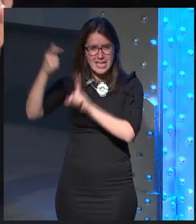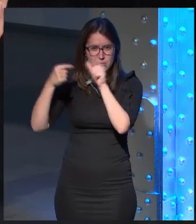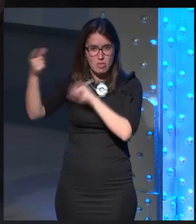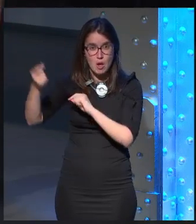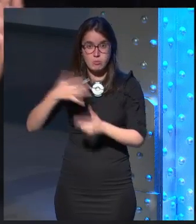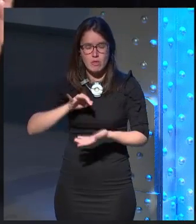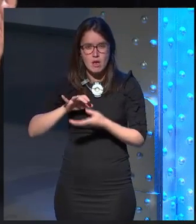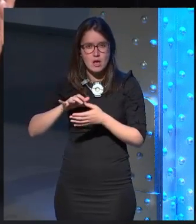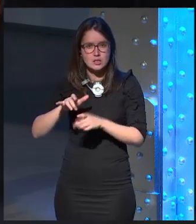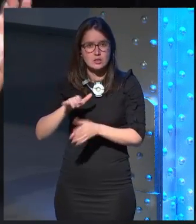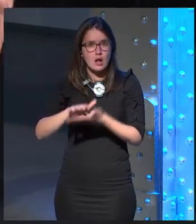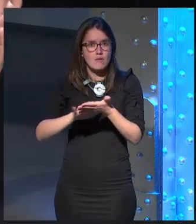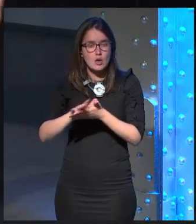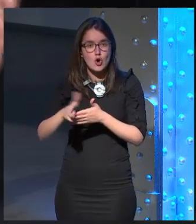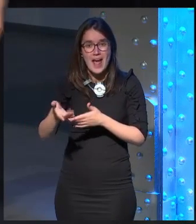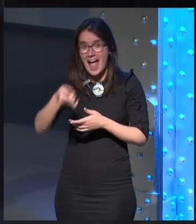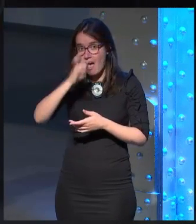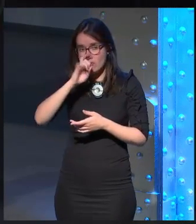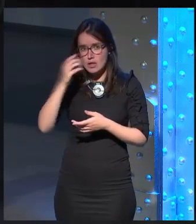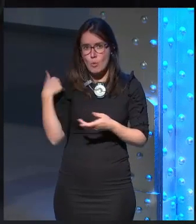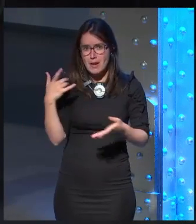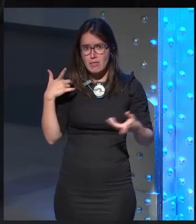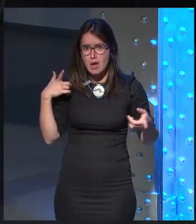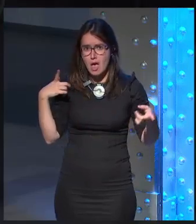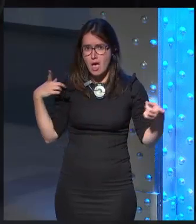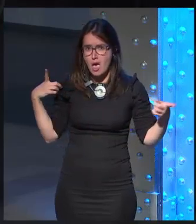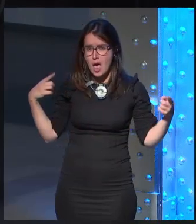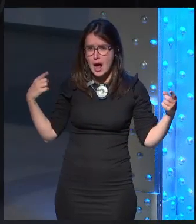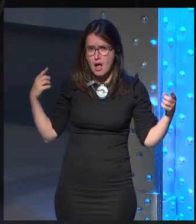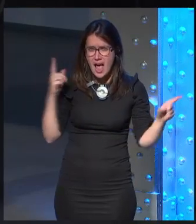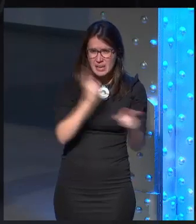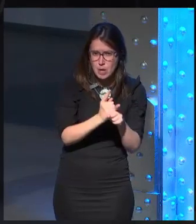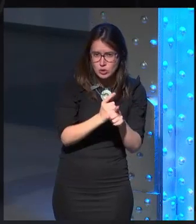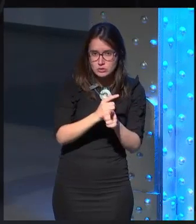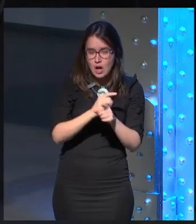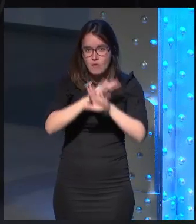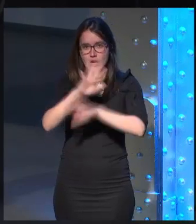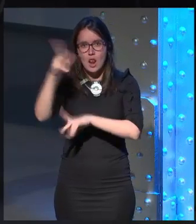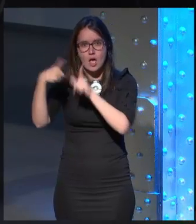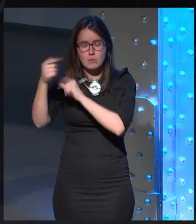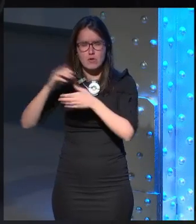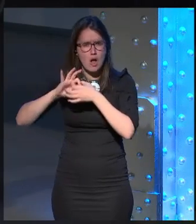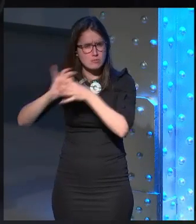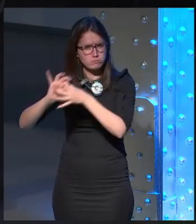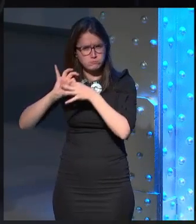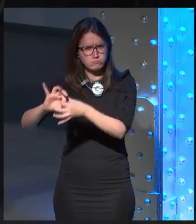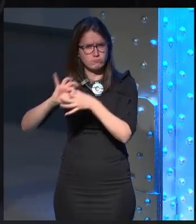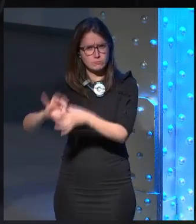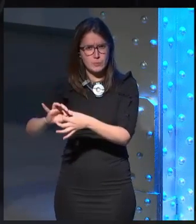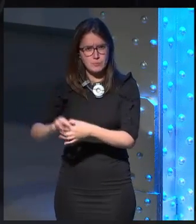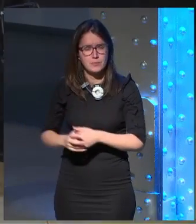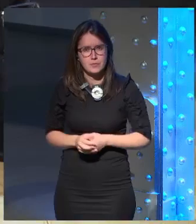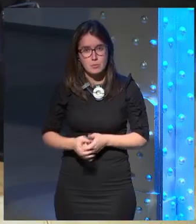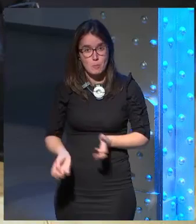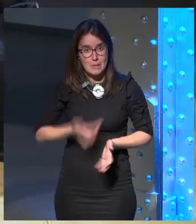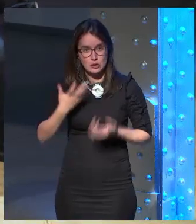es que puedes coger a antiguos enemigos y hacer que se conviertan en amigos en el espacio y que se sientan muy apasionados por lo que